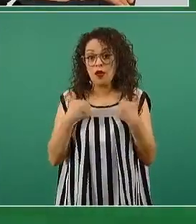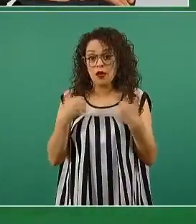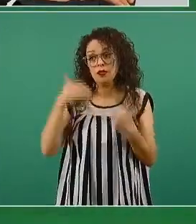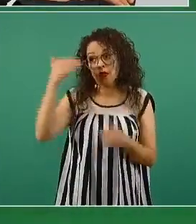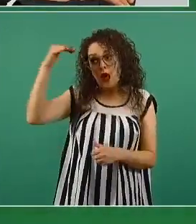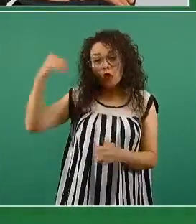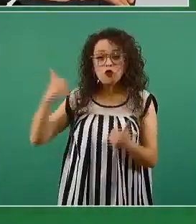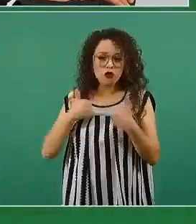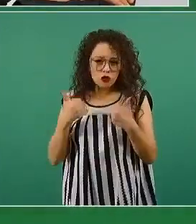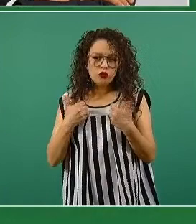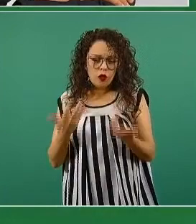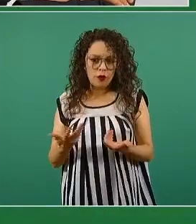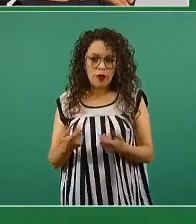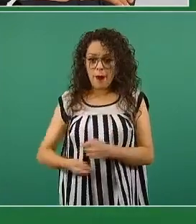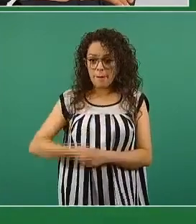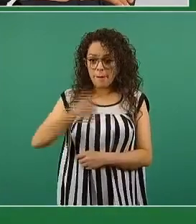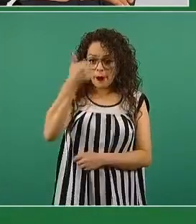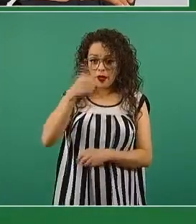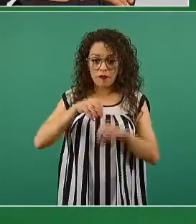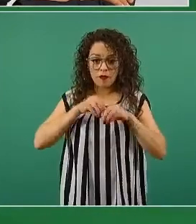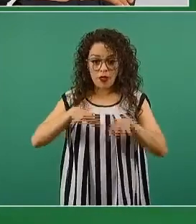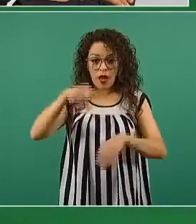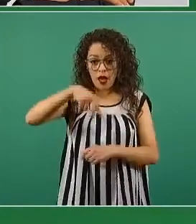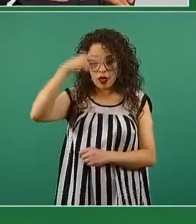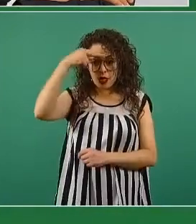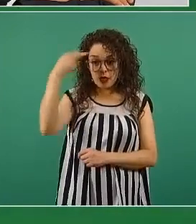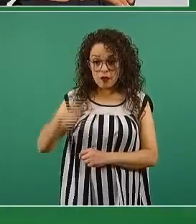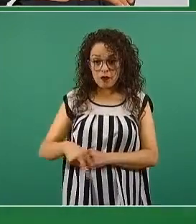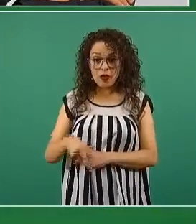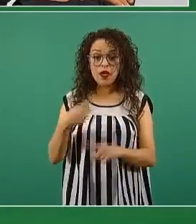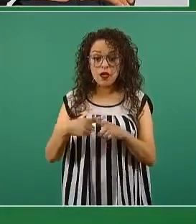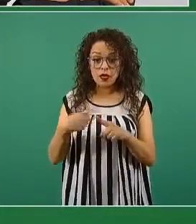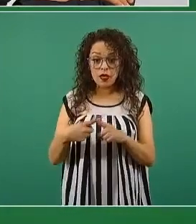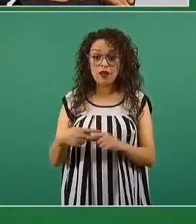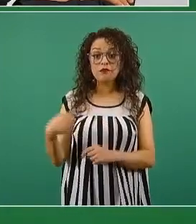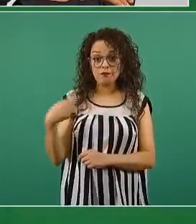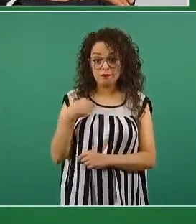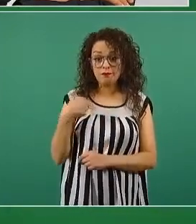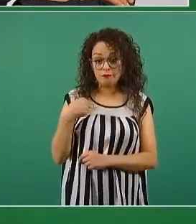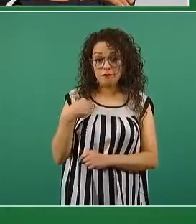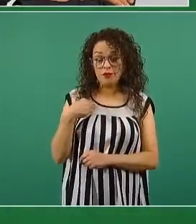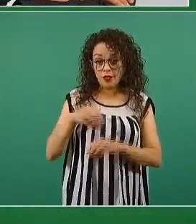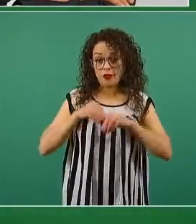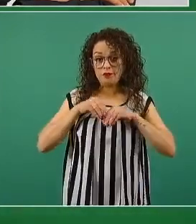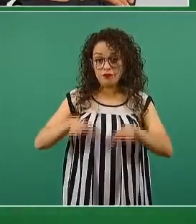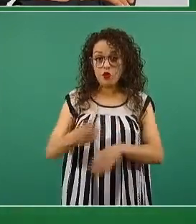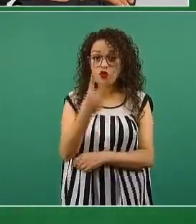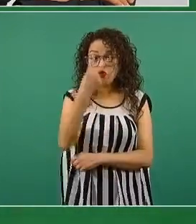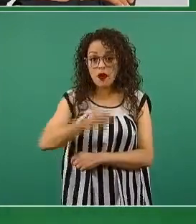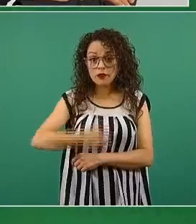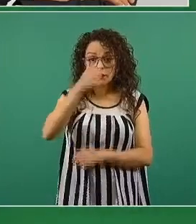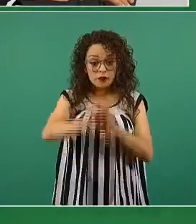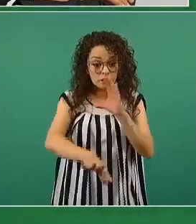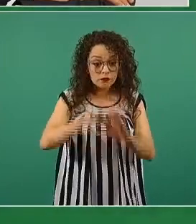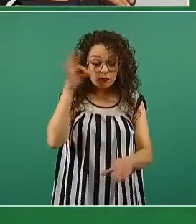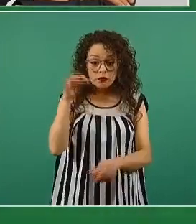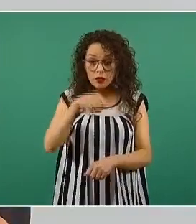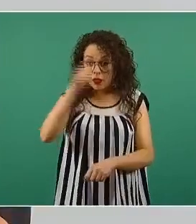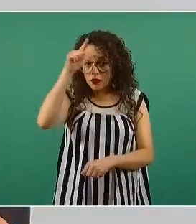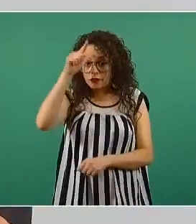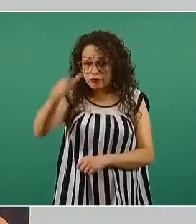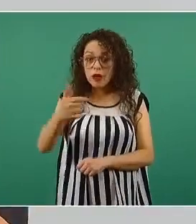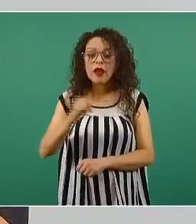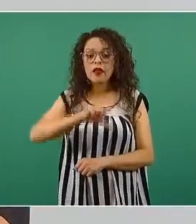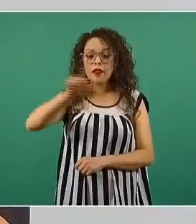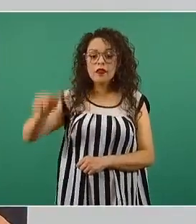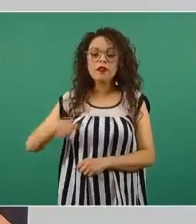De hecho, la primera publicación de este síndrome en México la hizo un servidor, los primeros 2 casos publicados internacionalmente. Luego la Ciudad de México, el